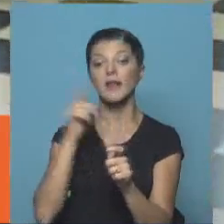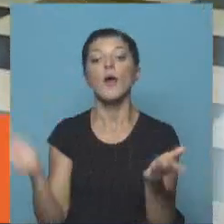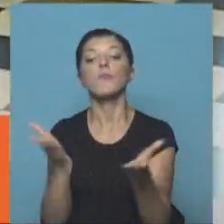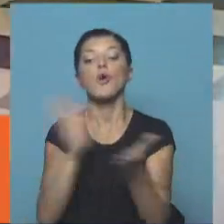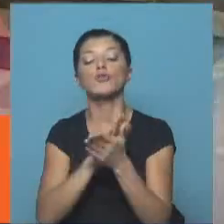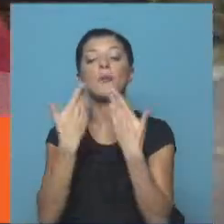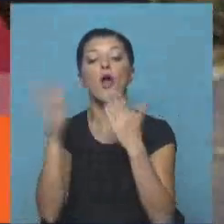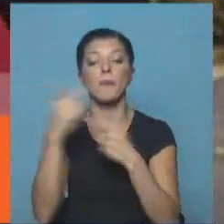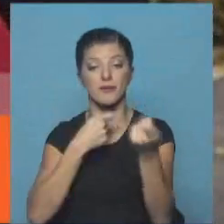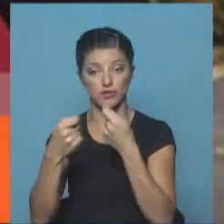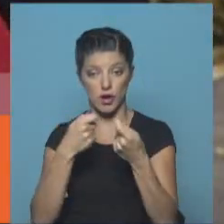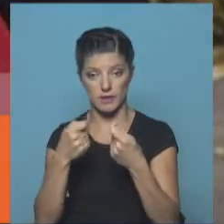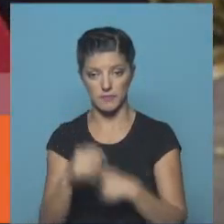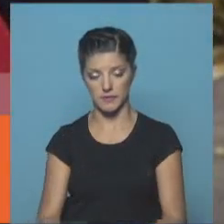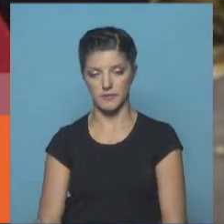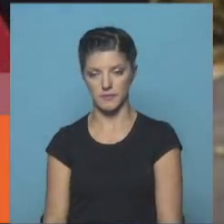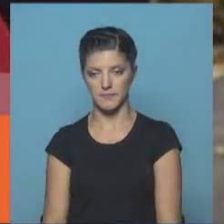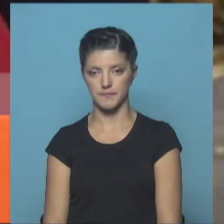Aires.